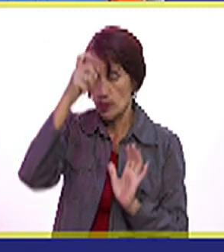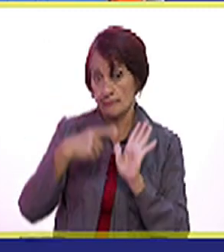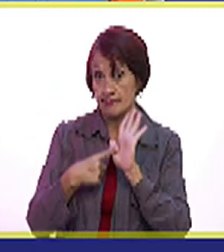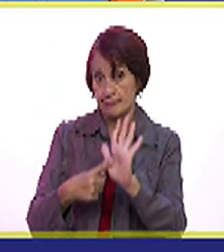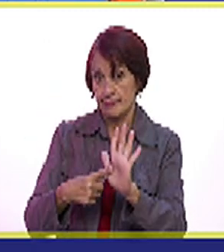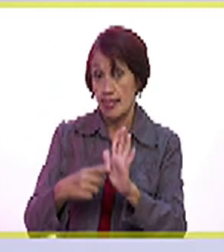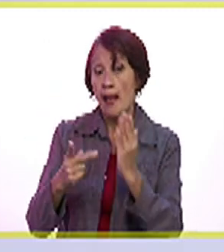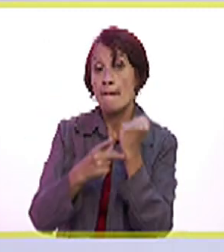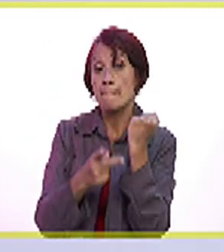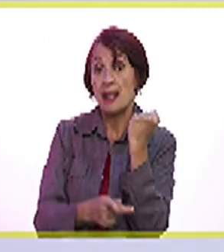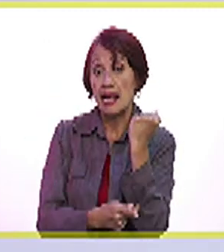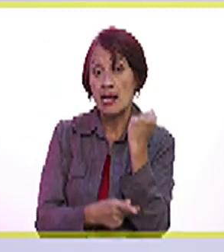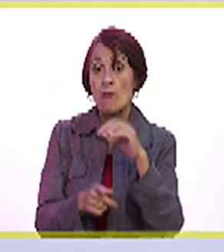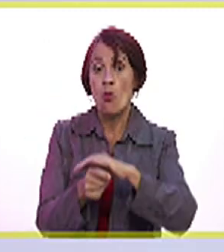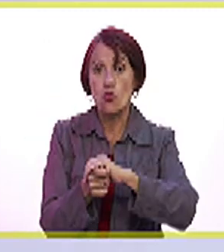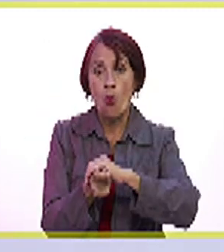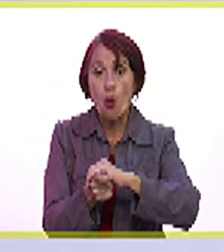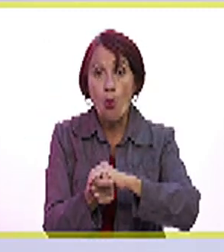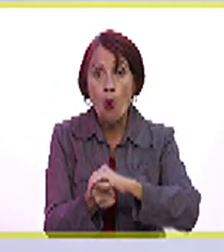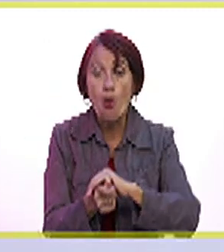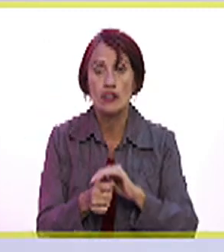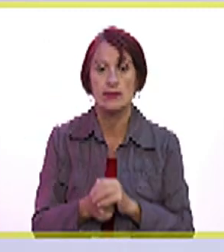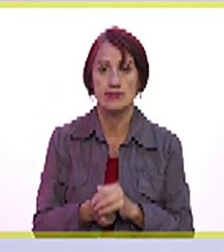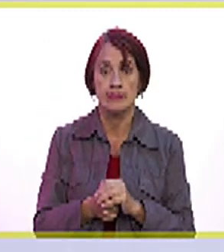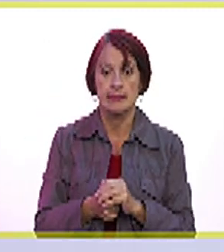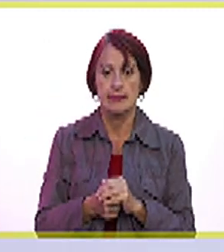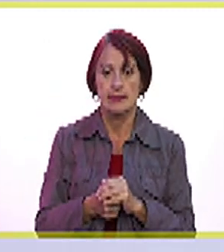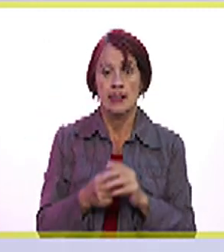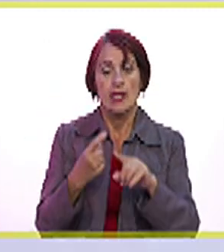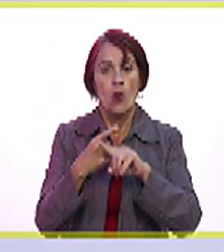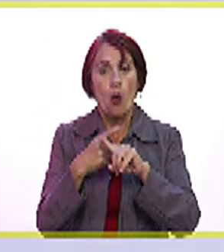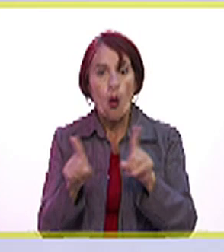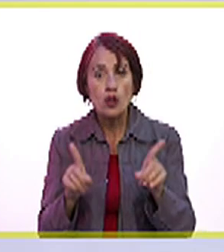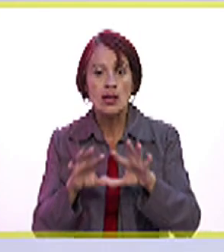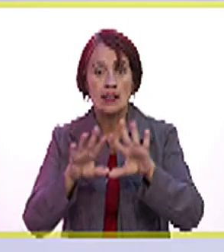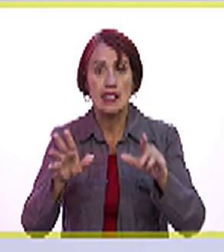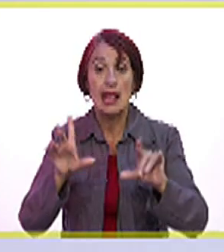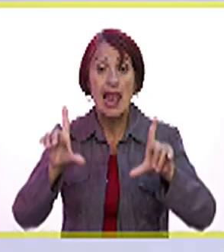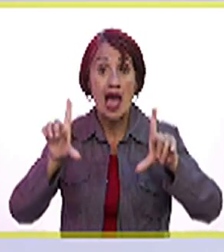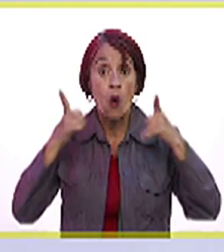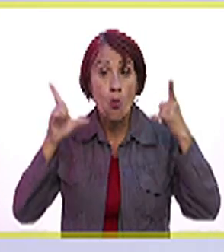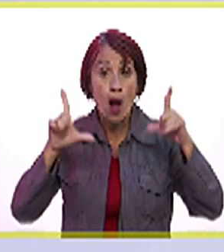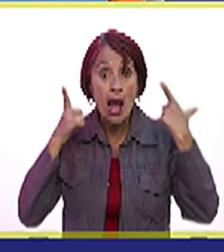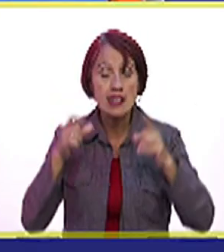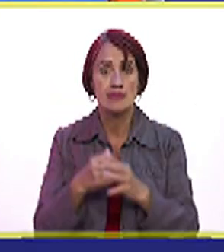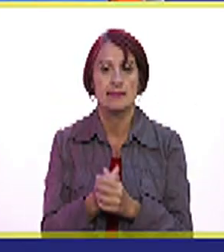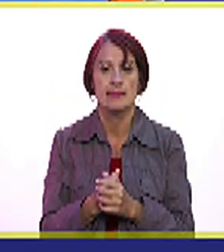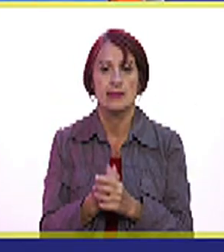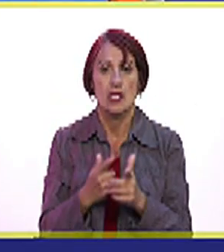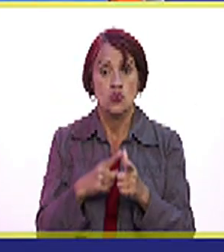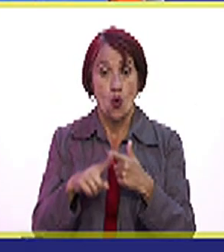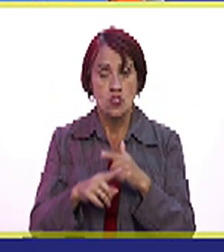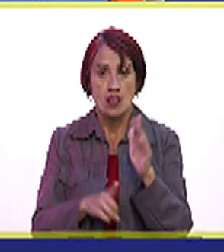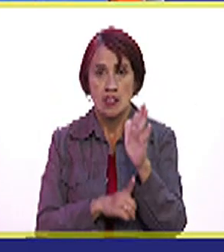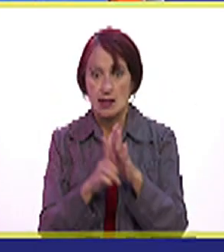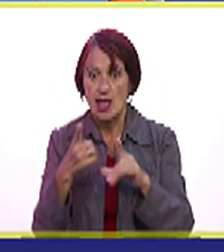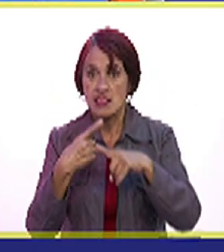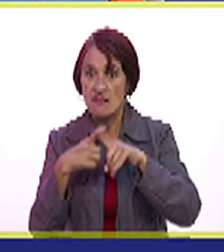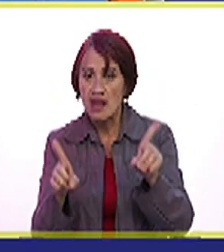Parque Nacional Morrocoy, en Adícora, en Buchoaco. Si estamos en La Guaira, el plan se va a desarrollar en diferentes playas